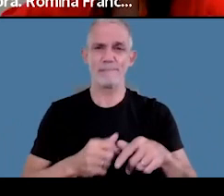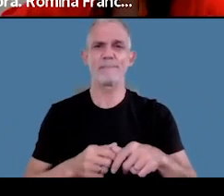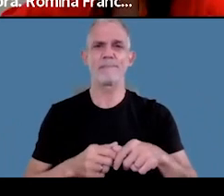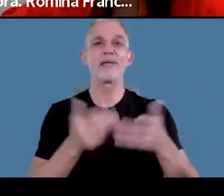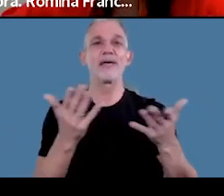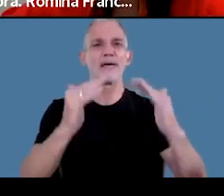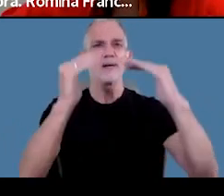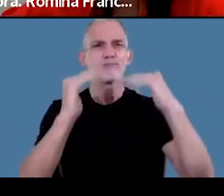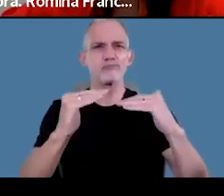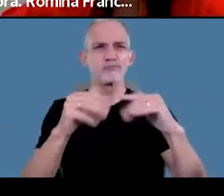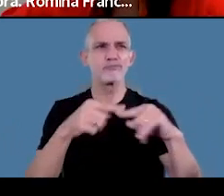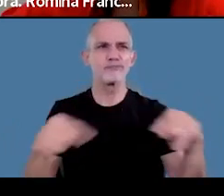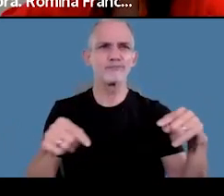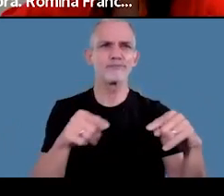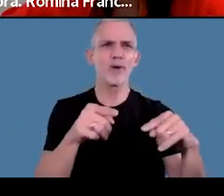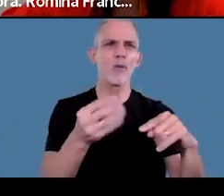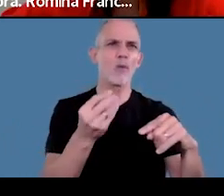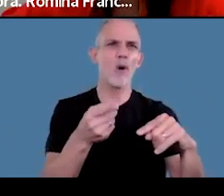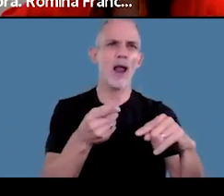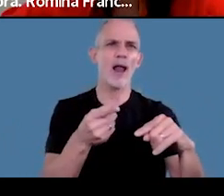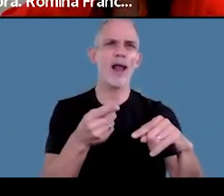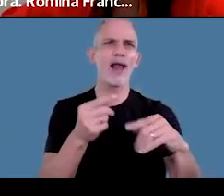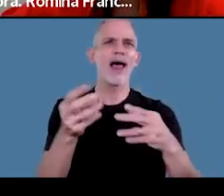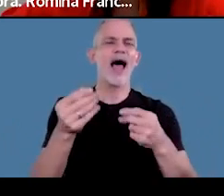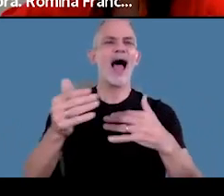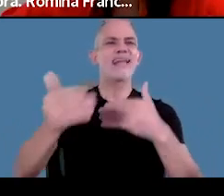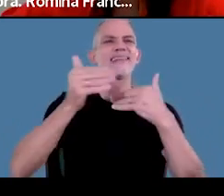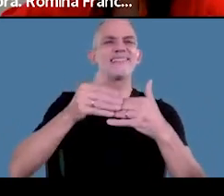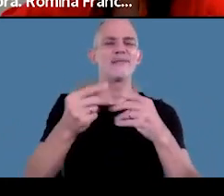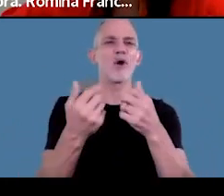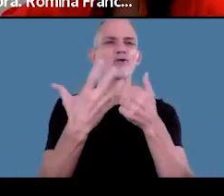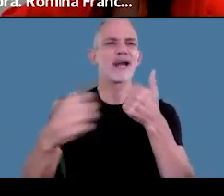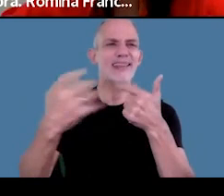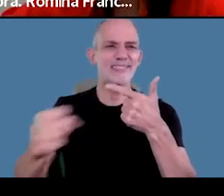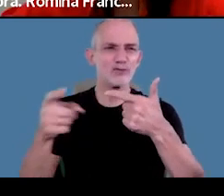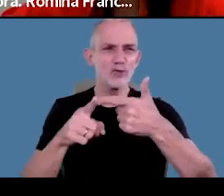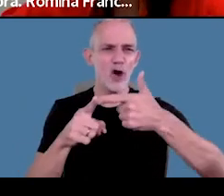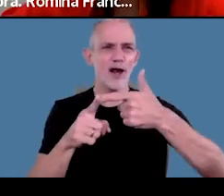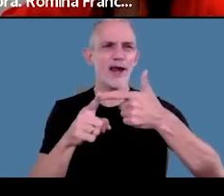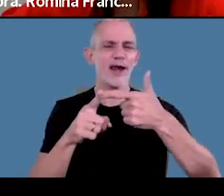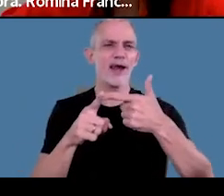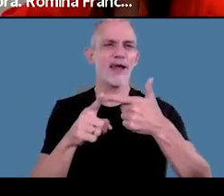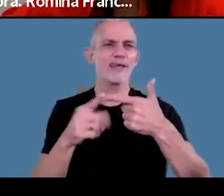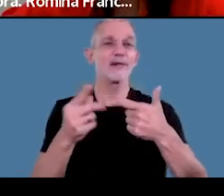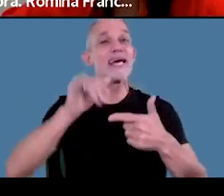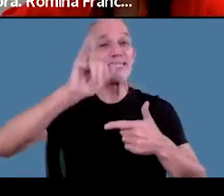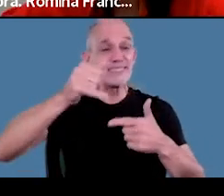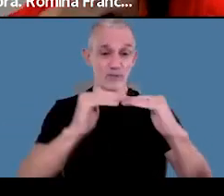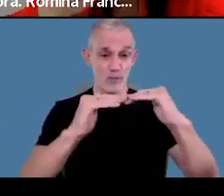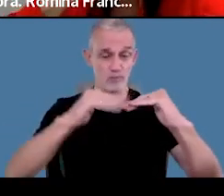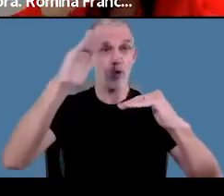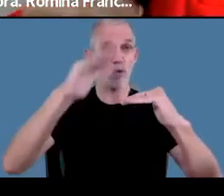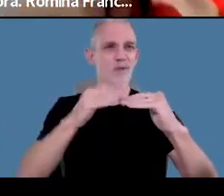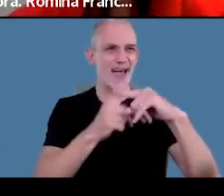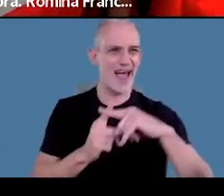Y luego tenemos anticipos, retenciones, que los que sí superen la